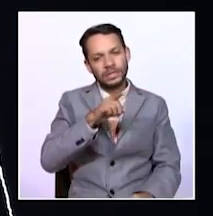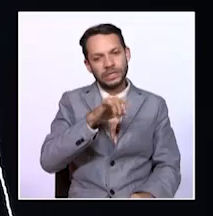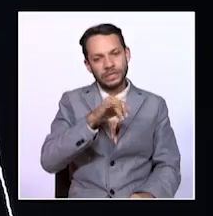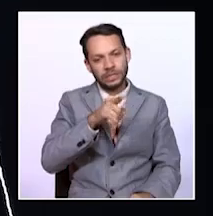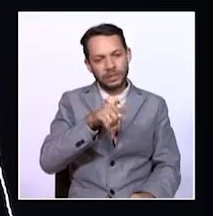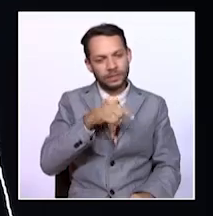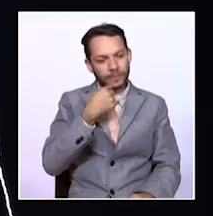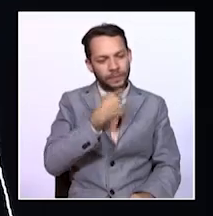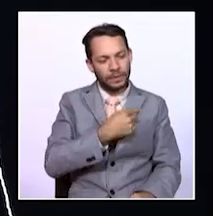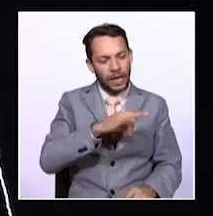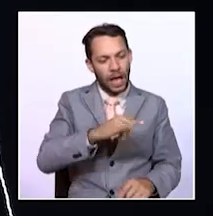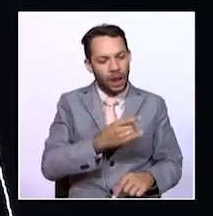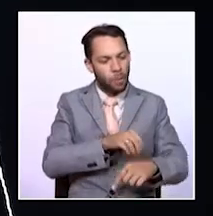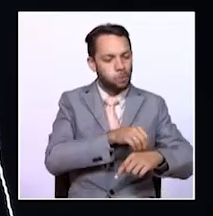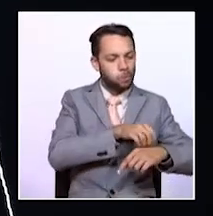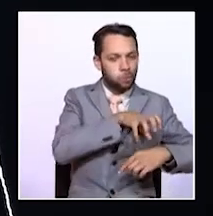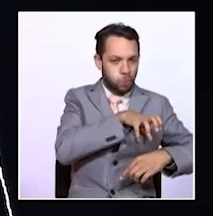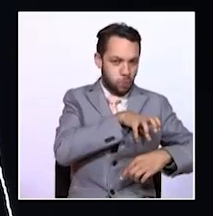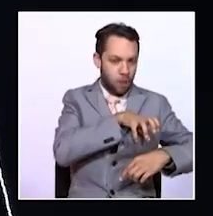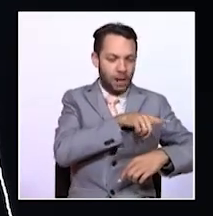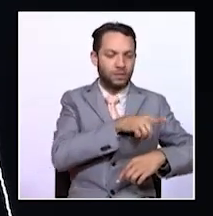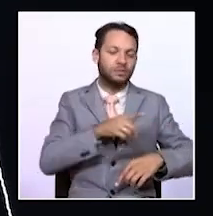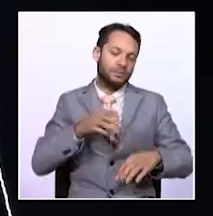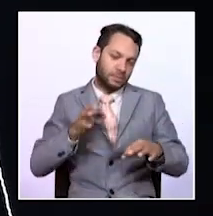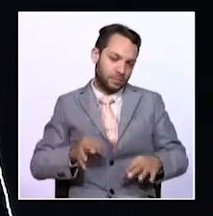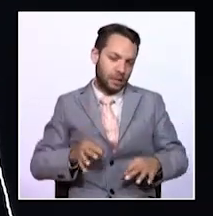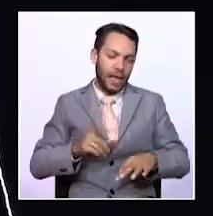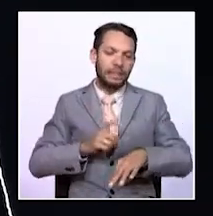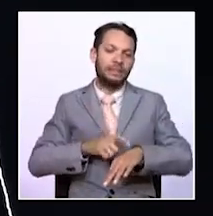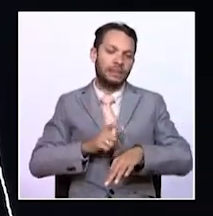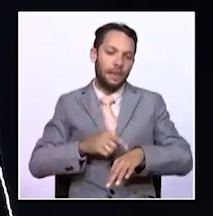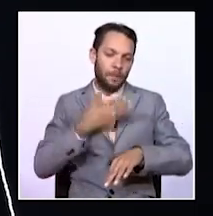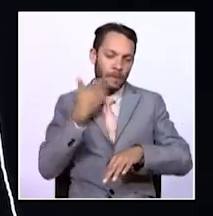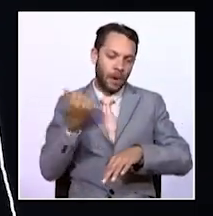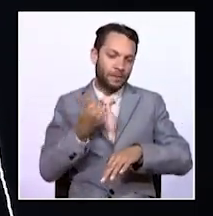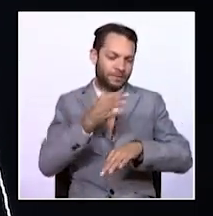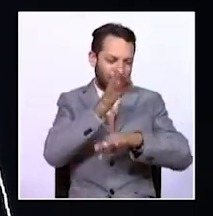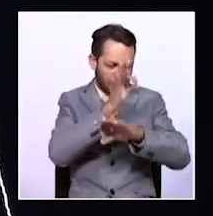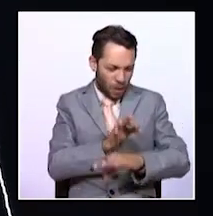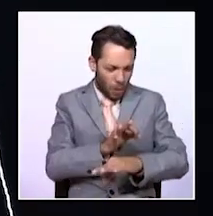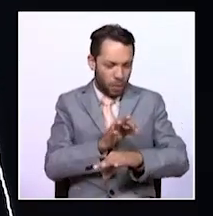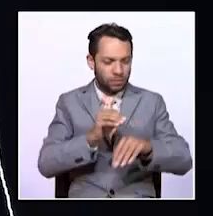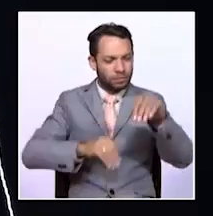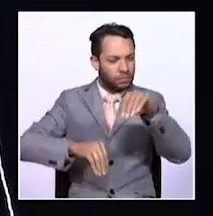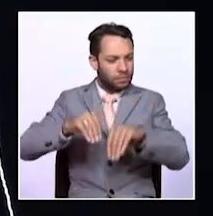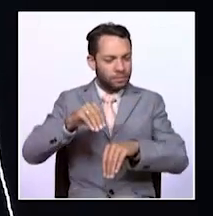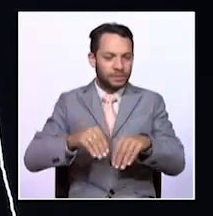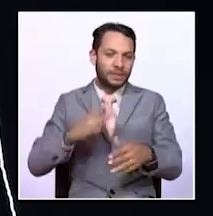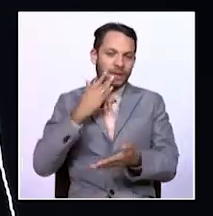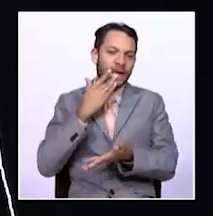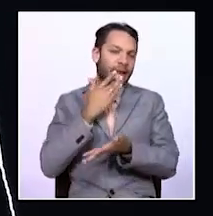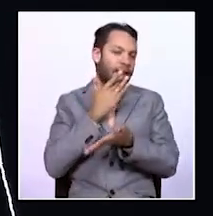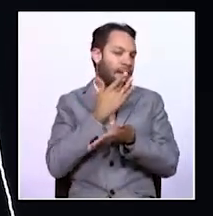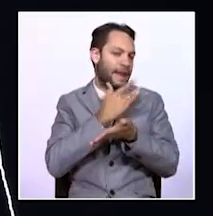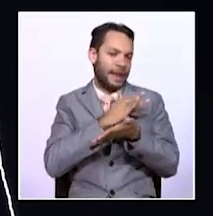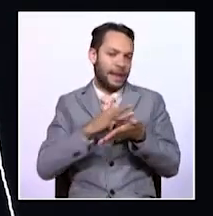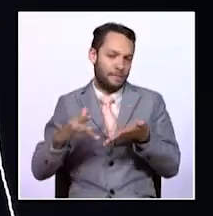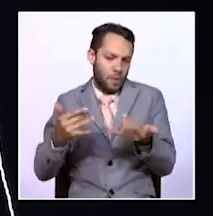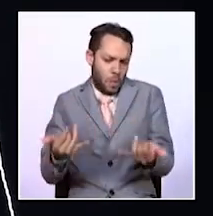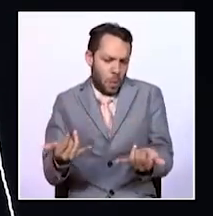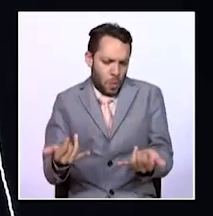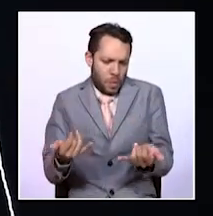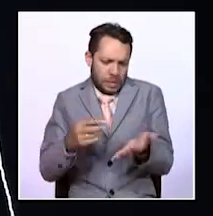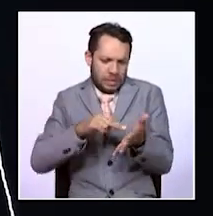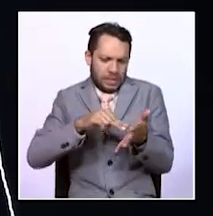estar haciendo una obstrucción que a tiempo podríamos incluso limpiar esos vasos. Ya hoy en día hay